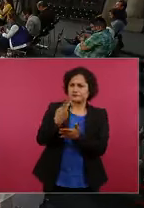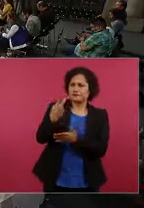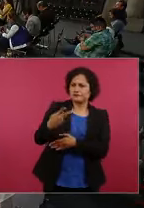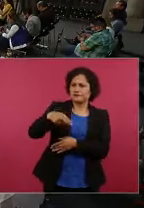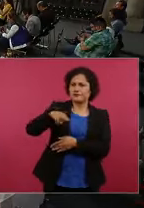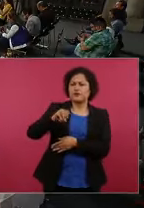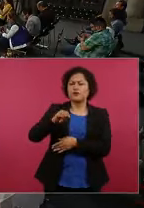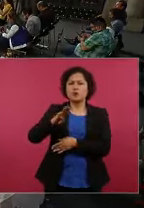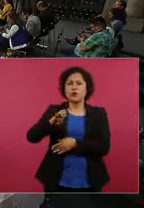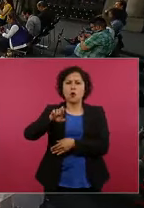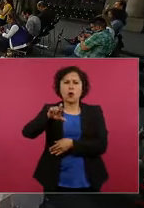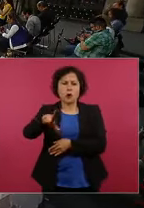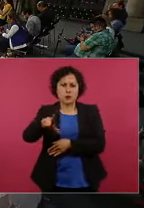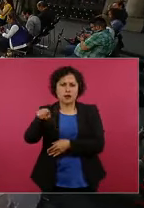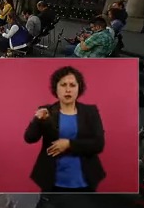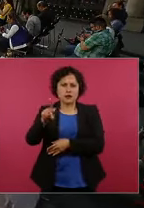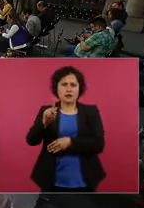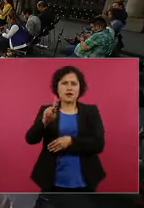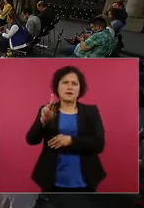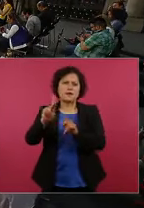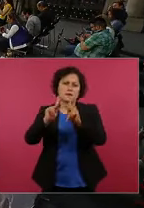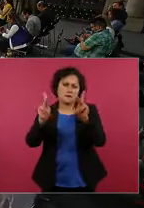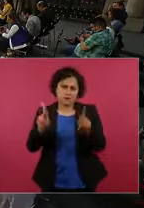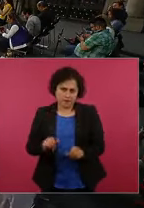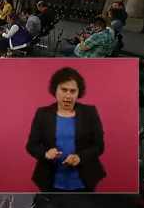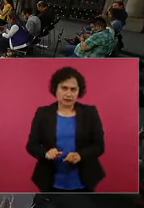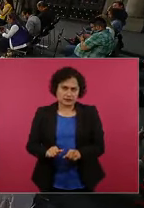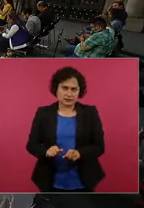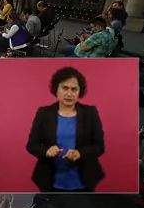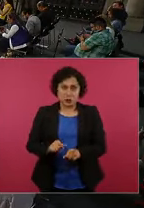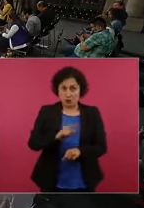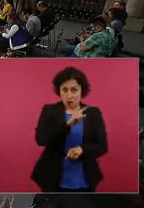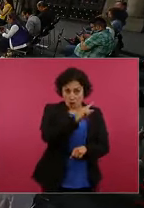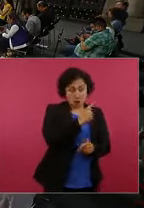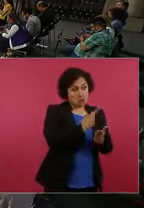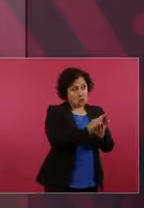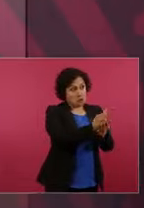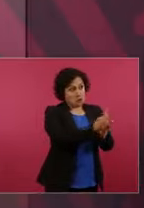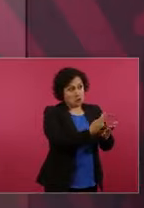que se ha demostrado, han promovido guerras,